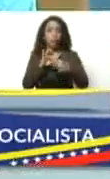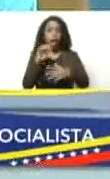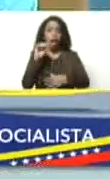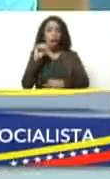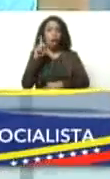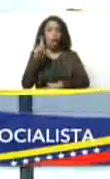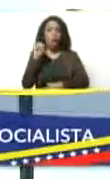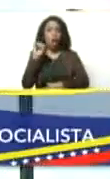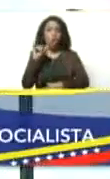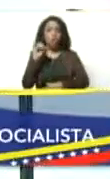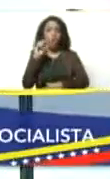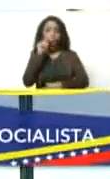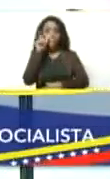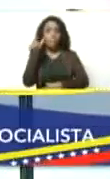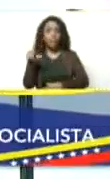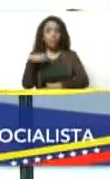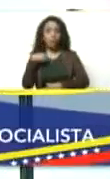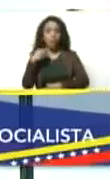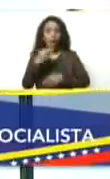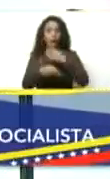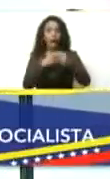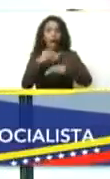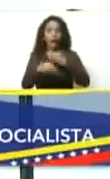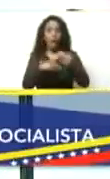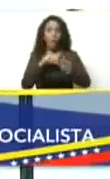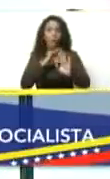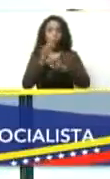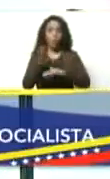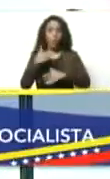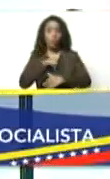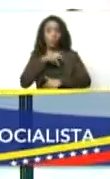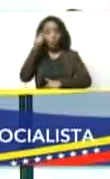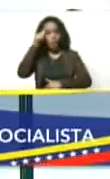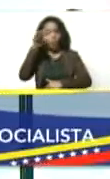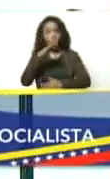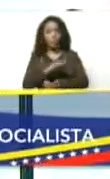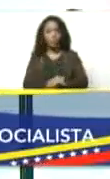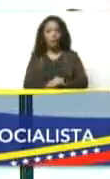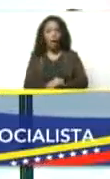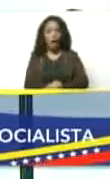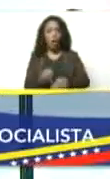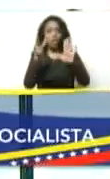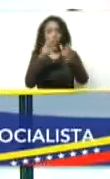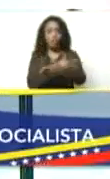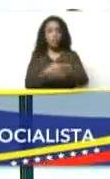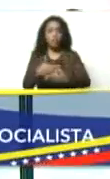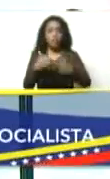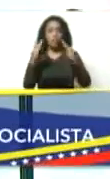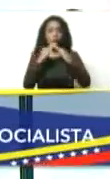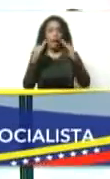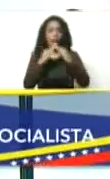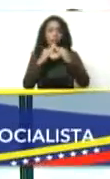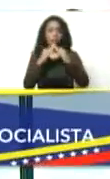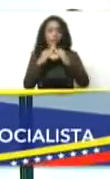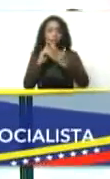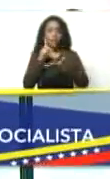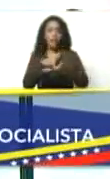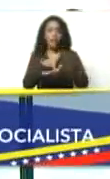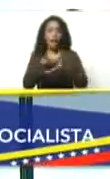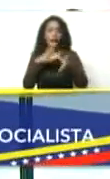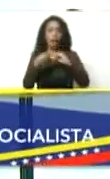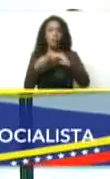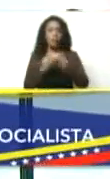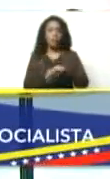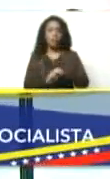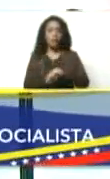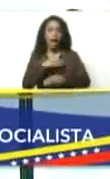también. Sí. Para que nosotros le garanticemos a nuestro pueblo, a los 7 millones de hogares que llega el CLAP,